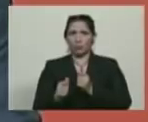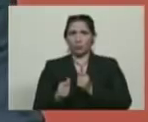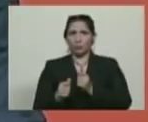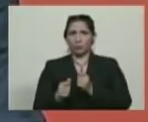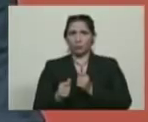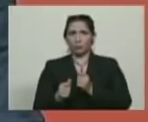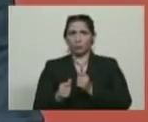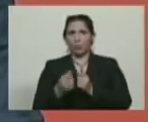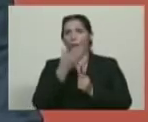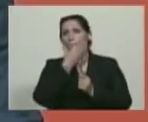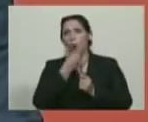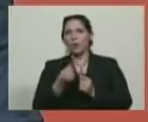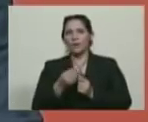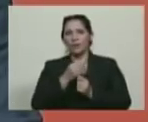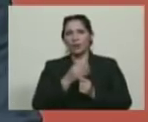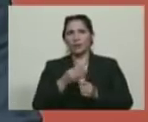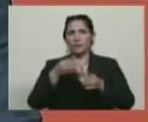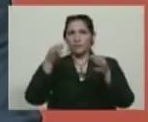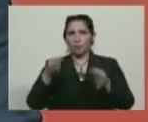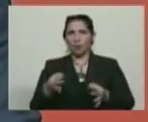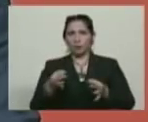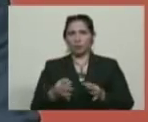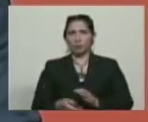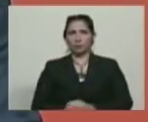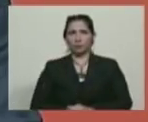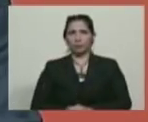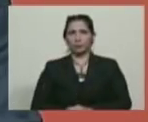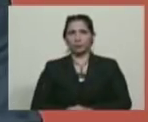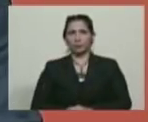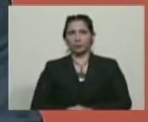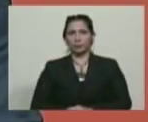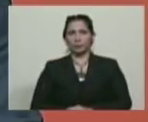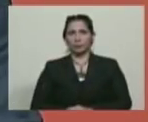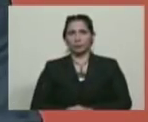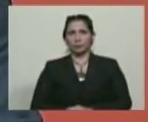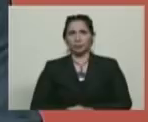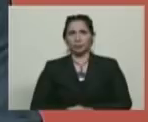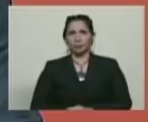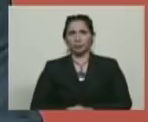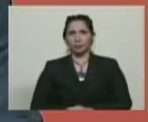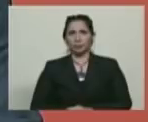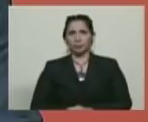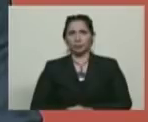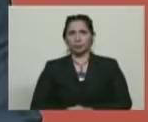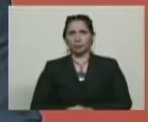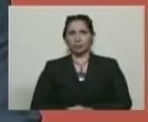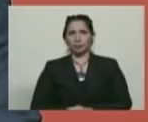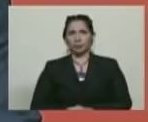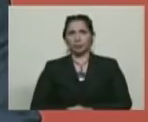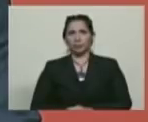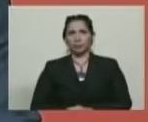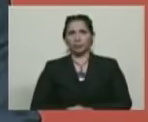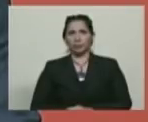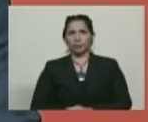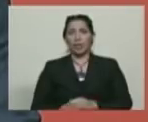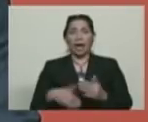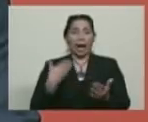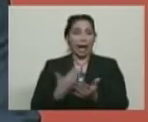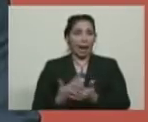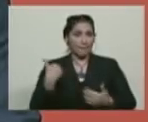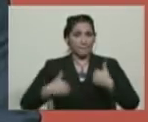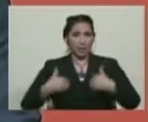llamado bolívar fuerte es decir que hasta el día